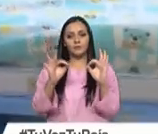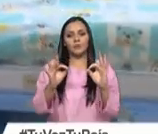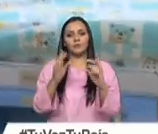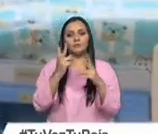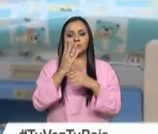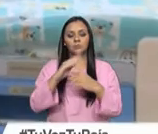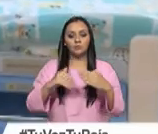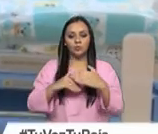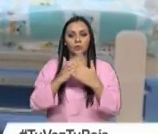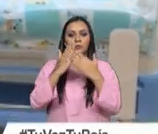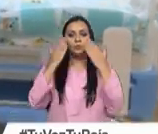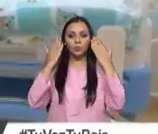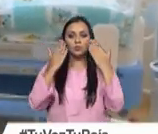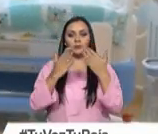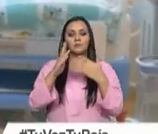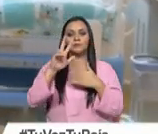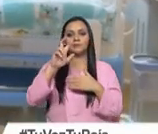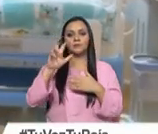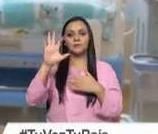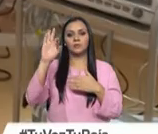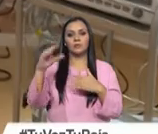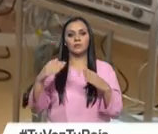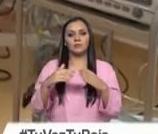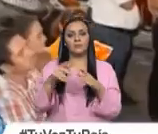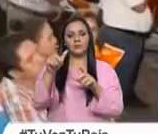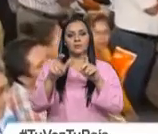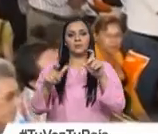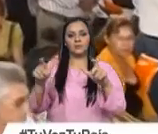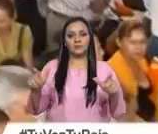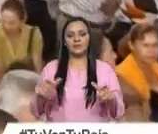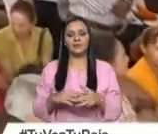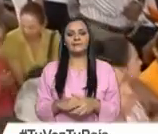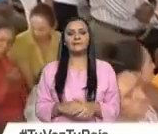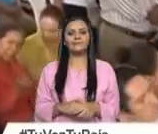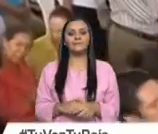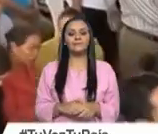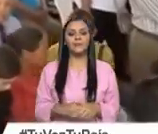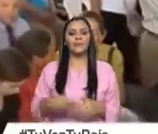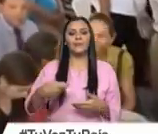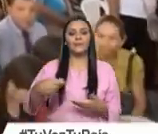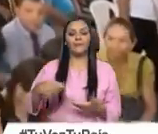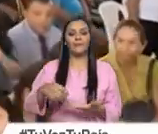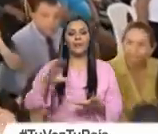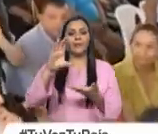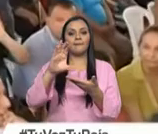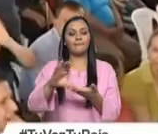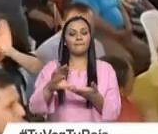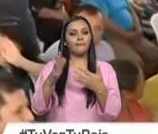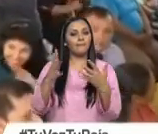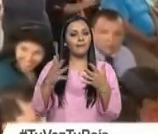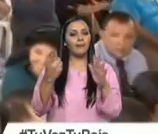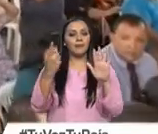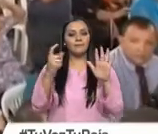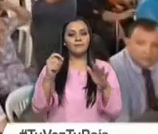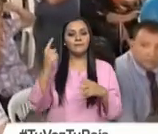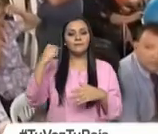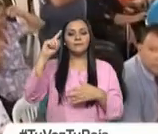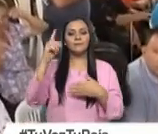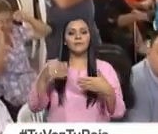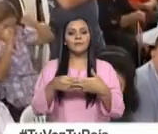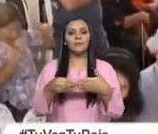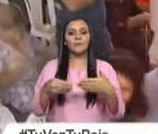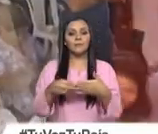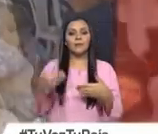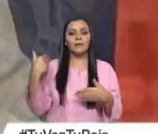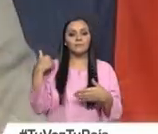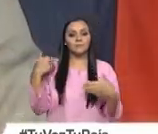se atenderá a 350.000 beneficiarios. Con una inversión que llega casi a los 60 millones de dólares, lo cual incluye